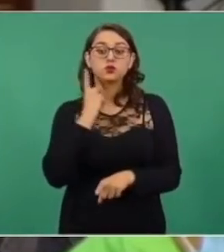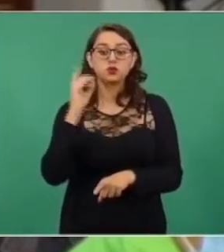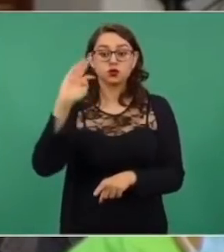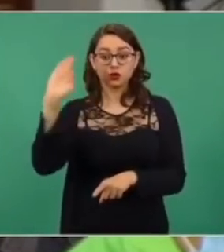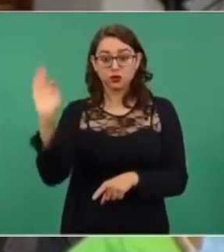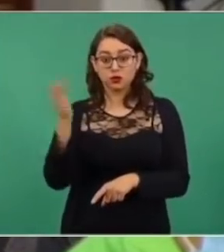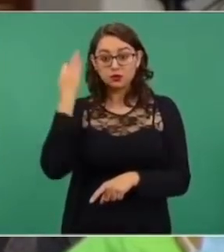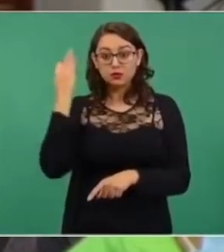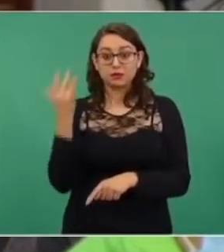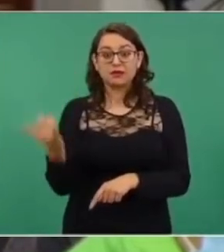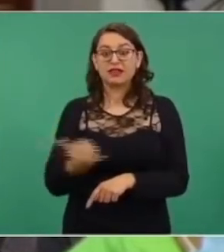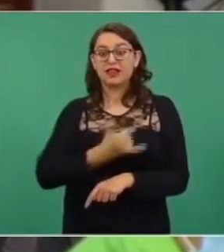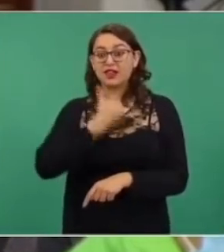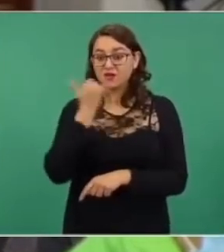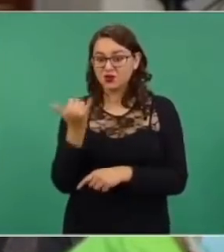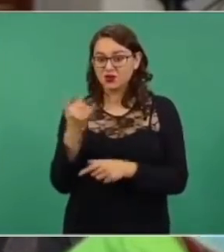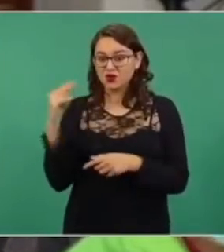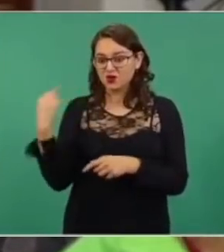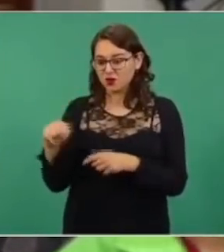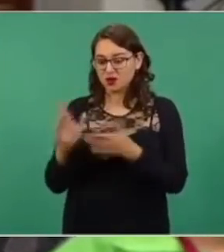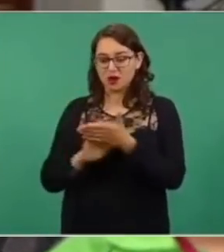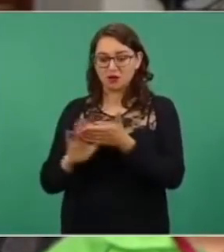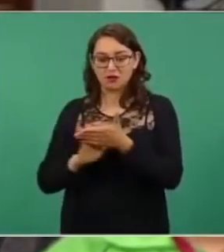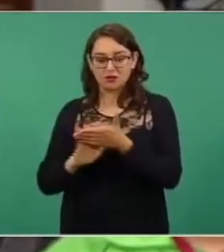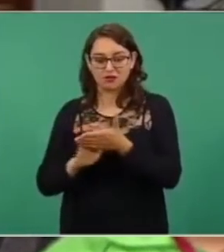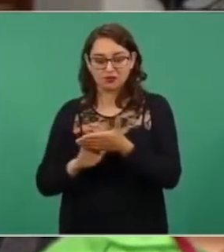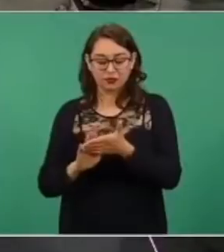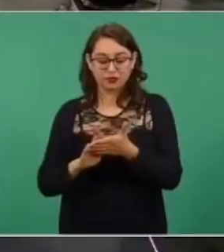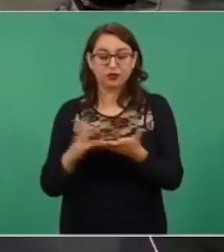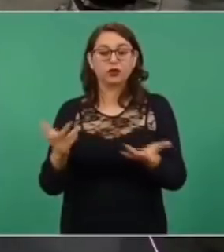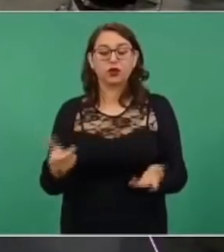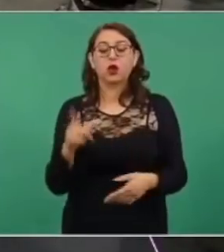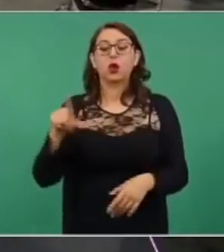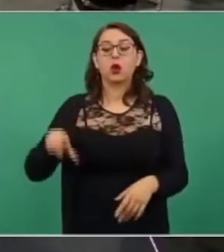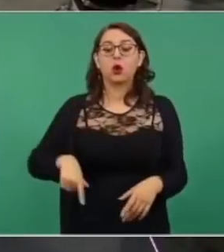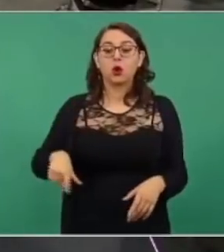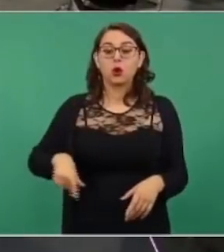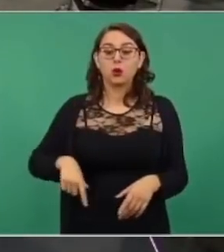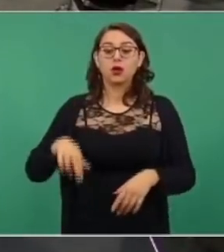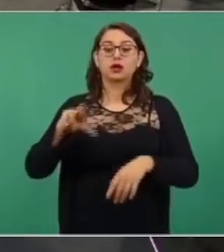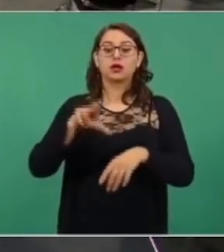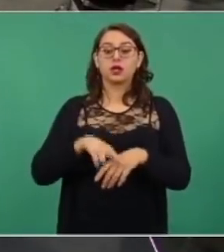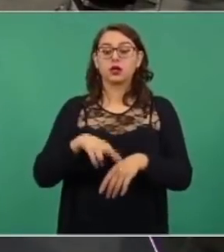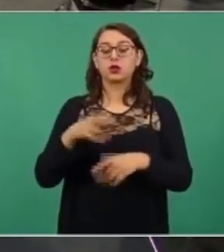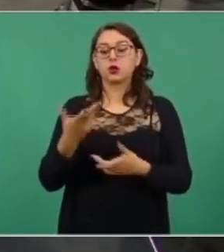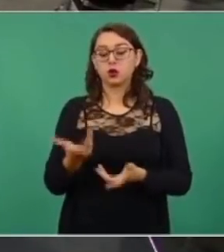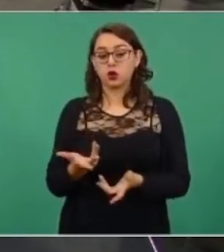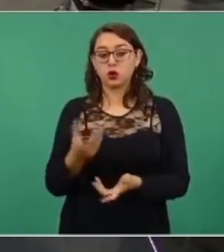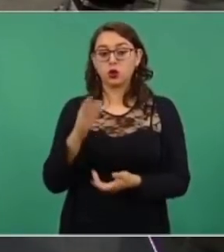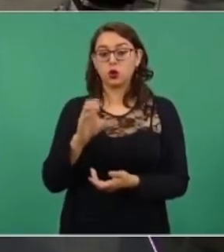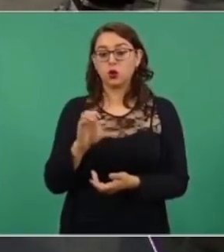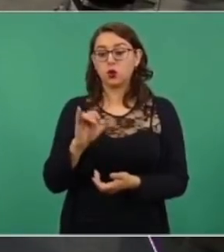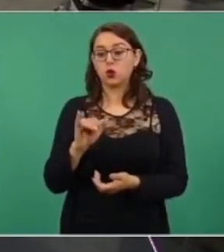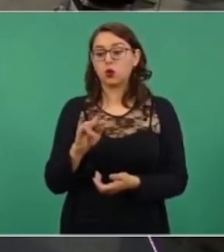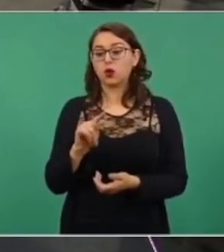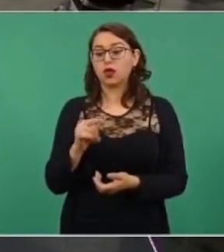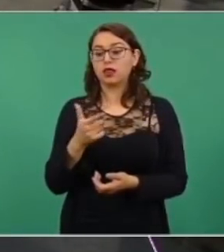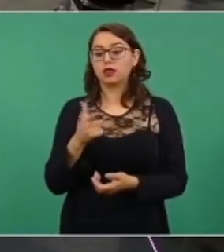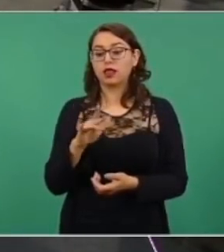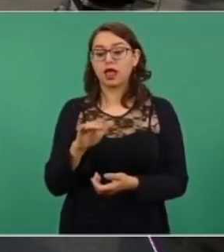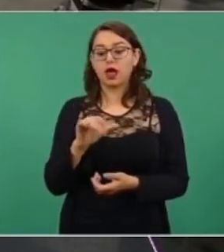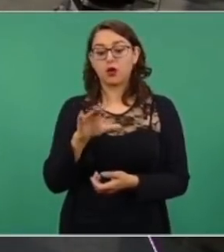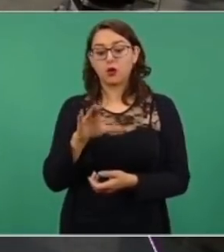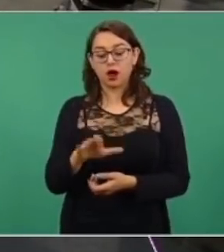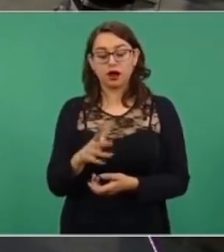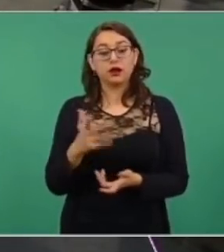de la boleta. El gobernador Cuitláhuac García ha prometido llevar el desarrollo a la